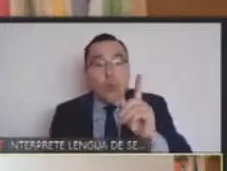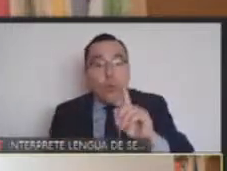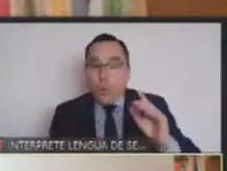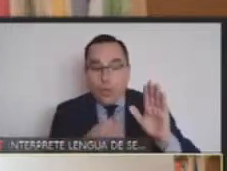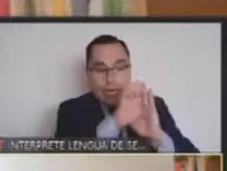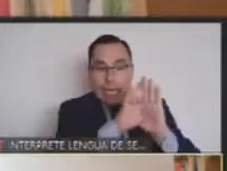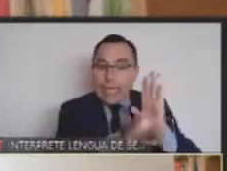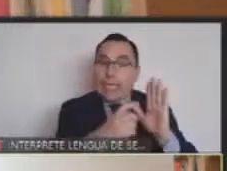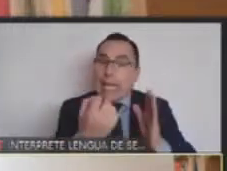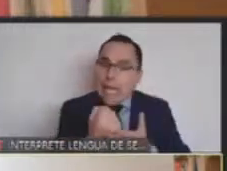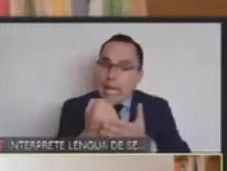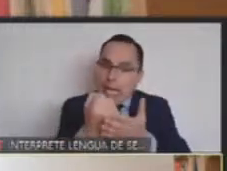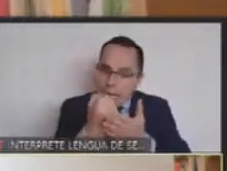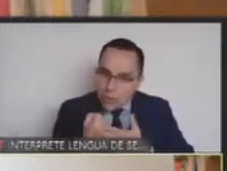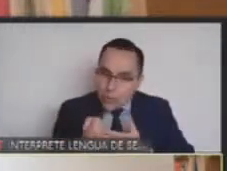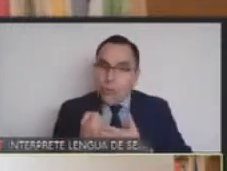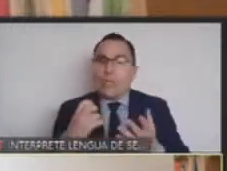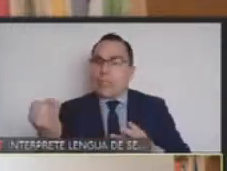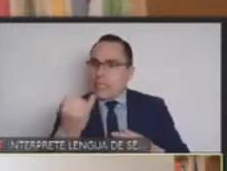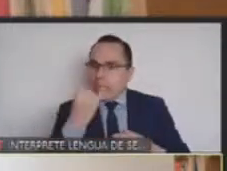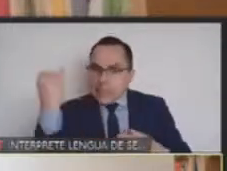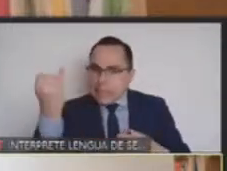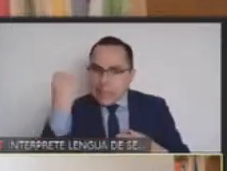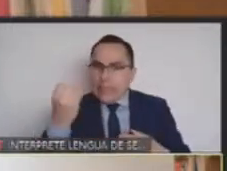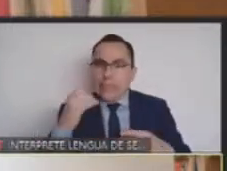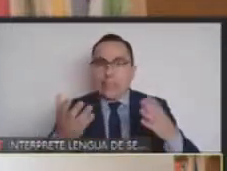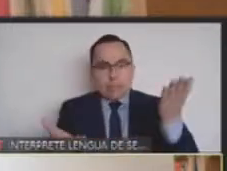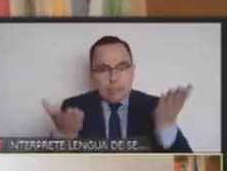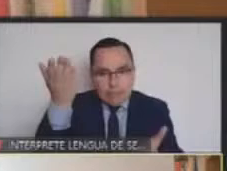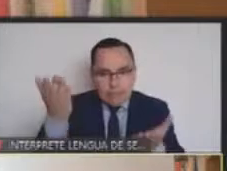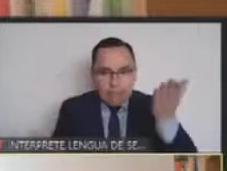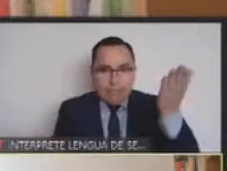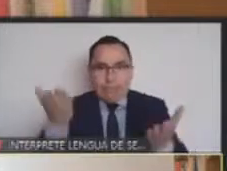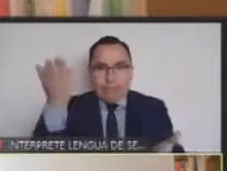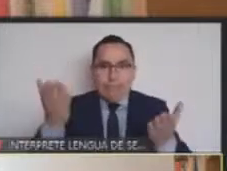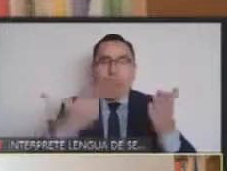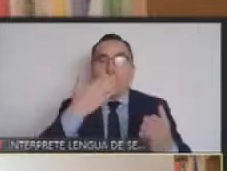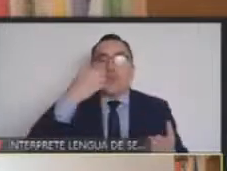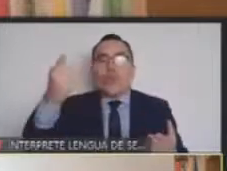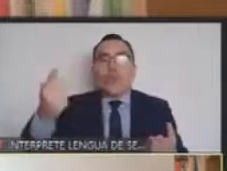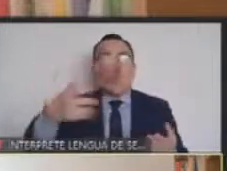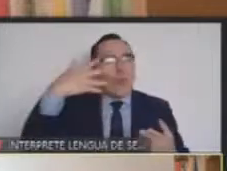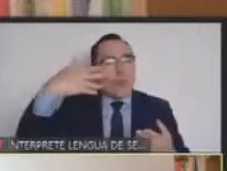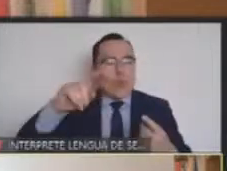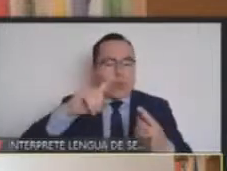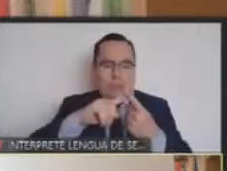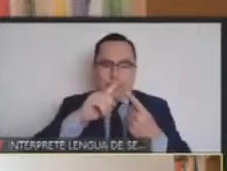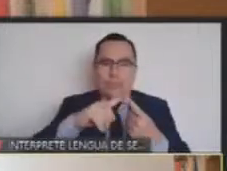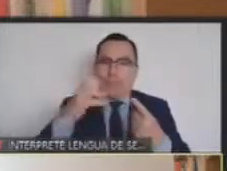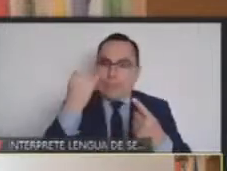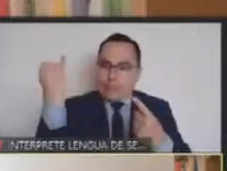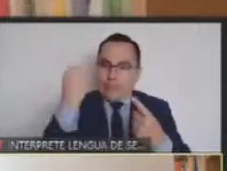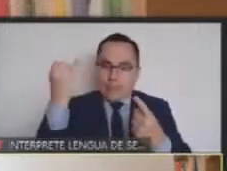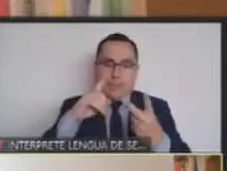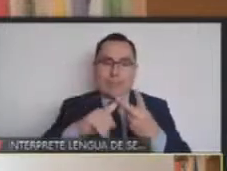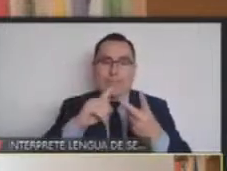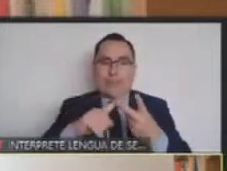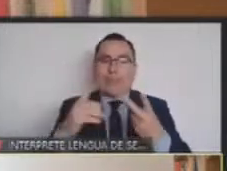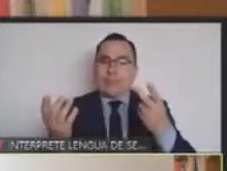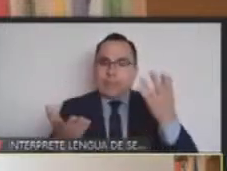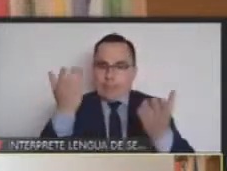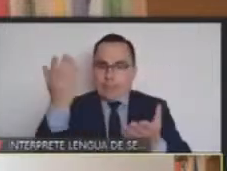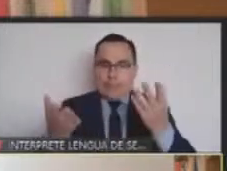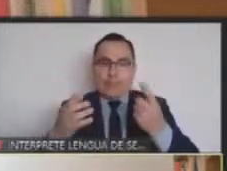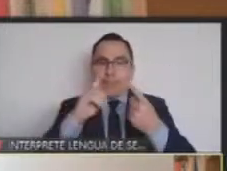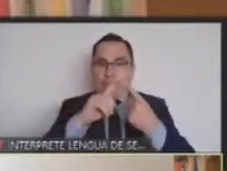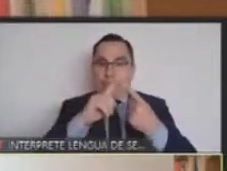realmente, independencia e imparcialidad son dos aspectos que son sustancialmente diferentes. La independencia